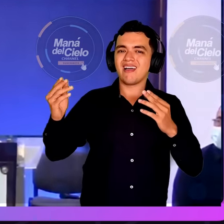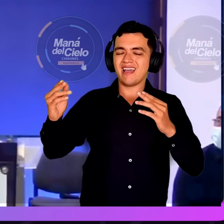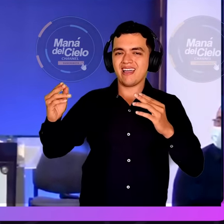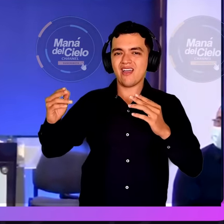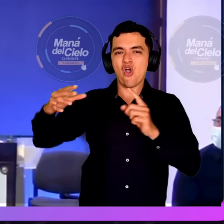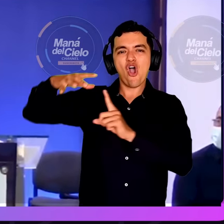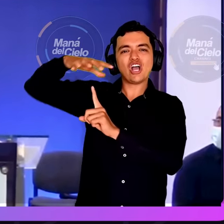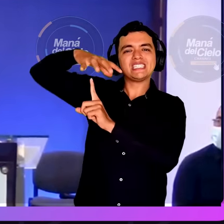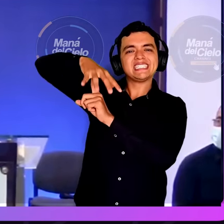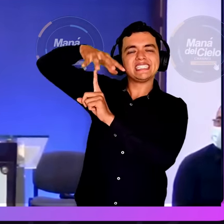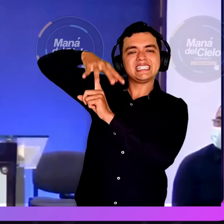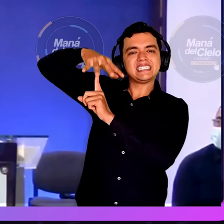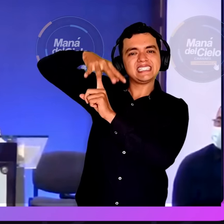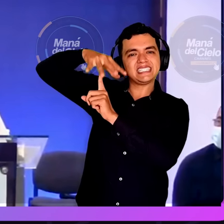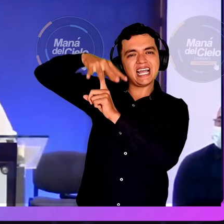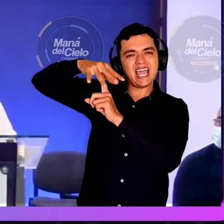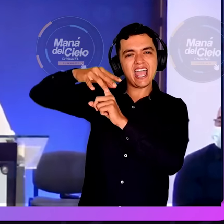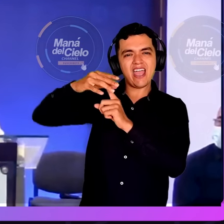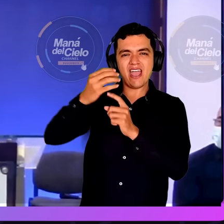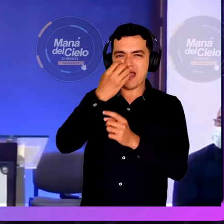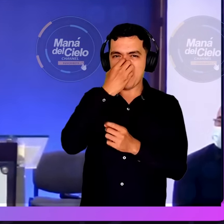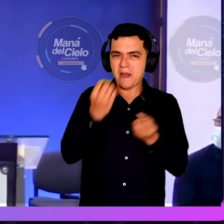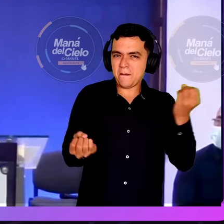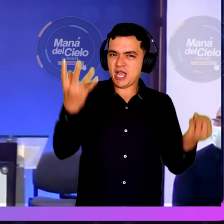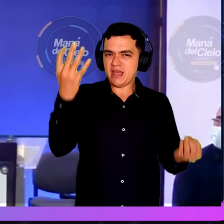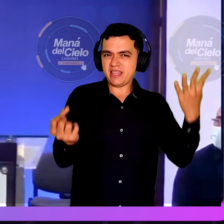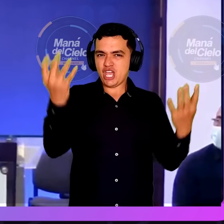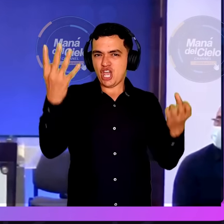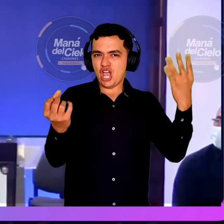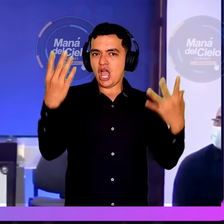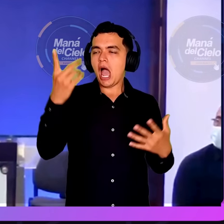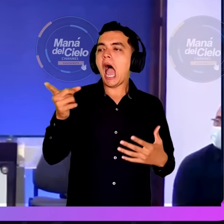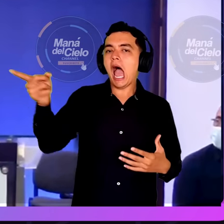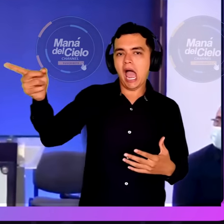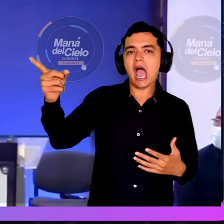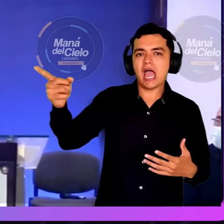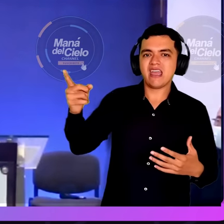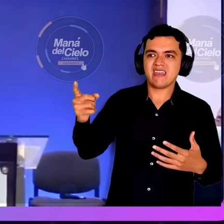eso desde las 10 de la mañana suena música, y eso quedaba al lado de mi apartamento.